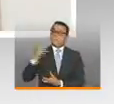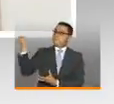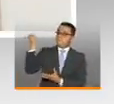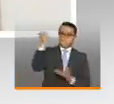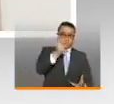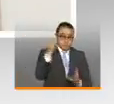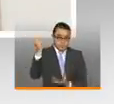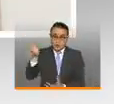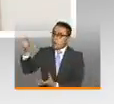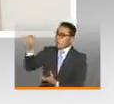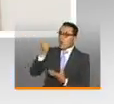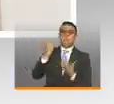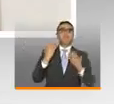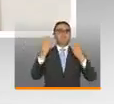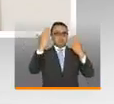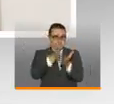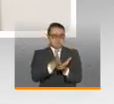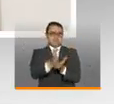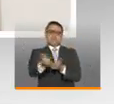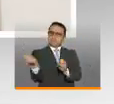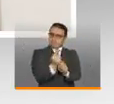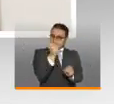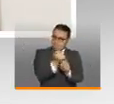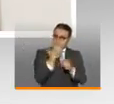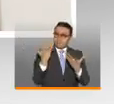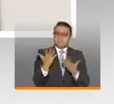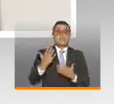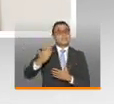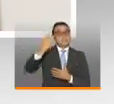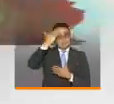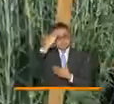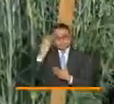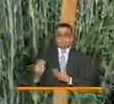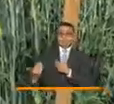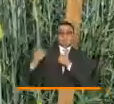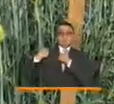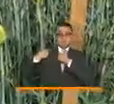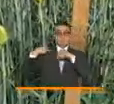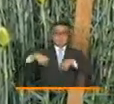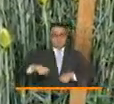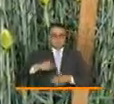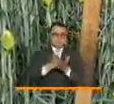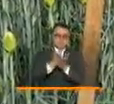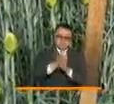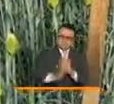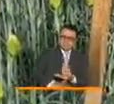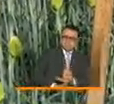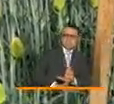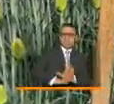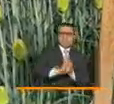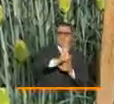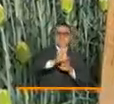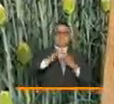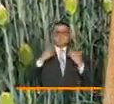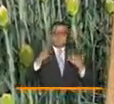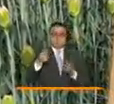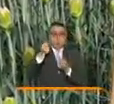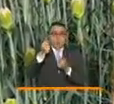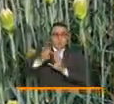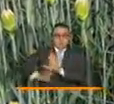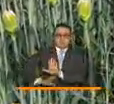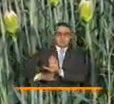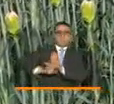con nuestro trabajo. Creo que tenemos una gran responsabilidad nosotros de seguir adelante con el desarrollo económico y